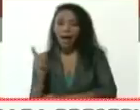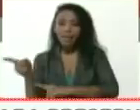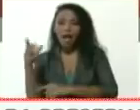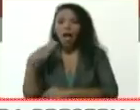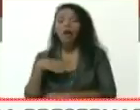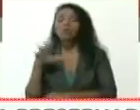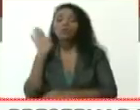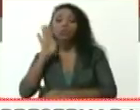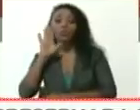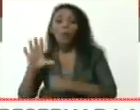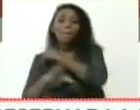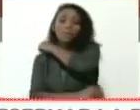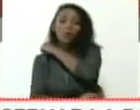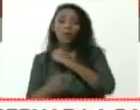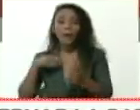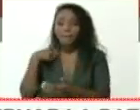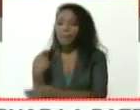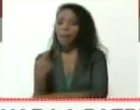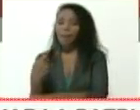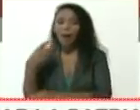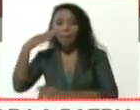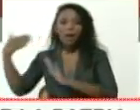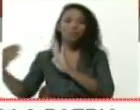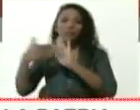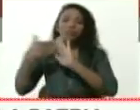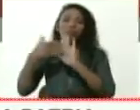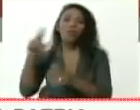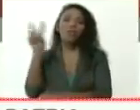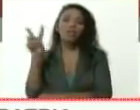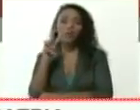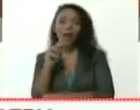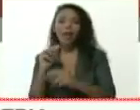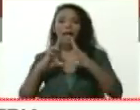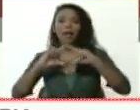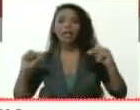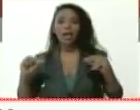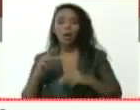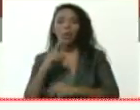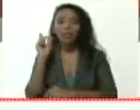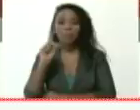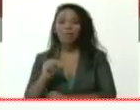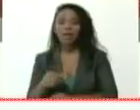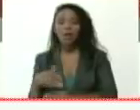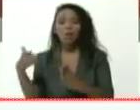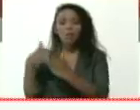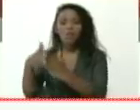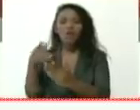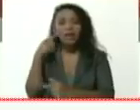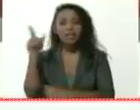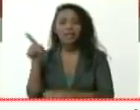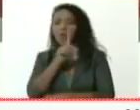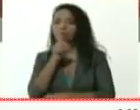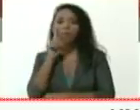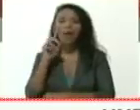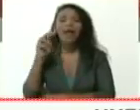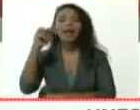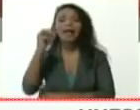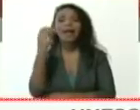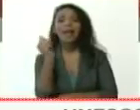los lobbies por atacar a Cuba, por atacar a Venezuela, por atacar a Nicaragua, el señor Narco Rubio se llama,